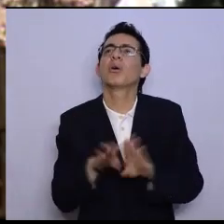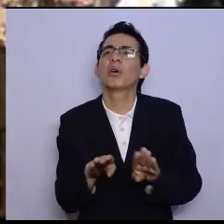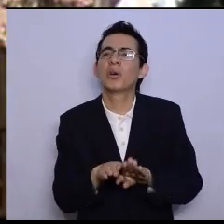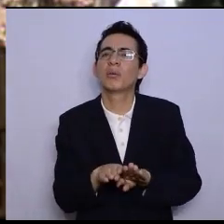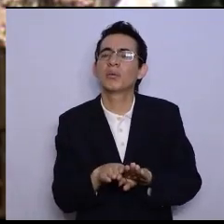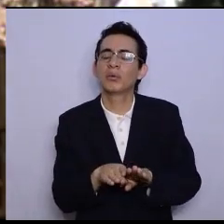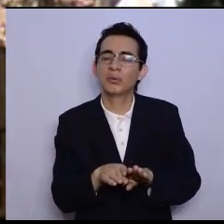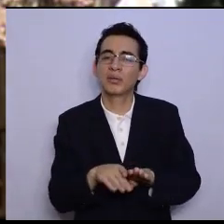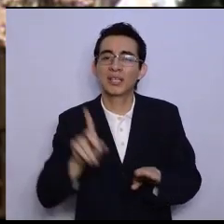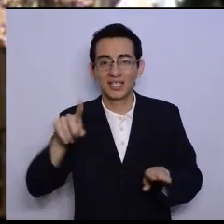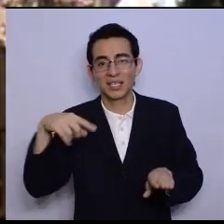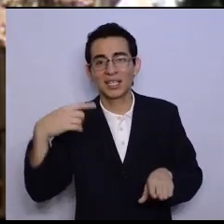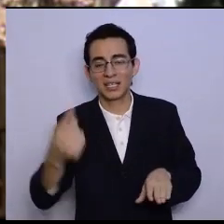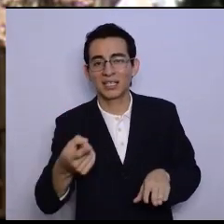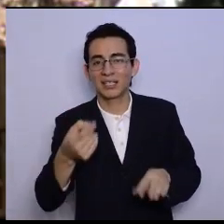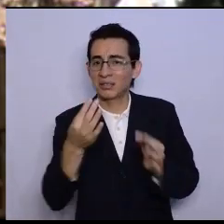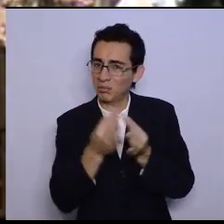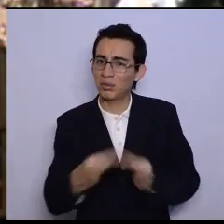que existe